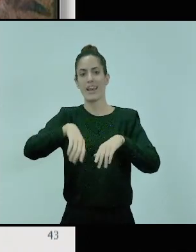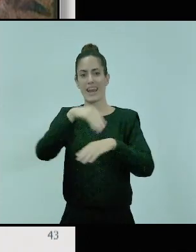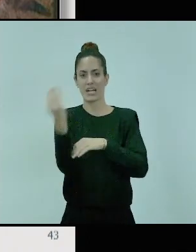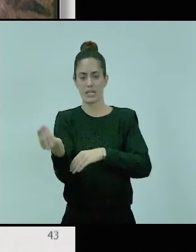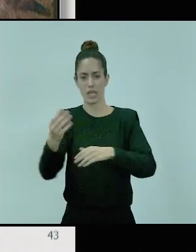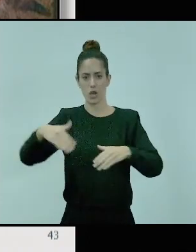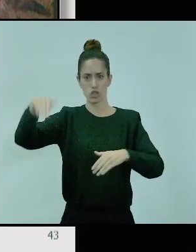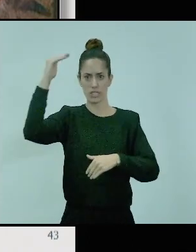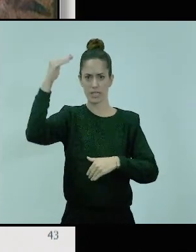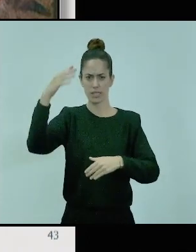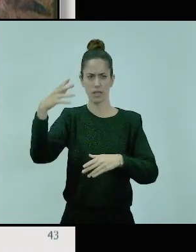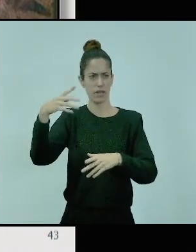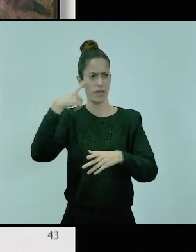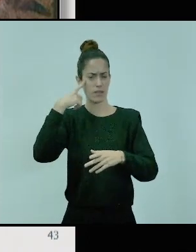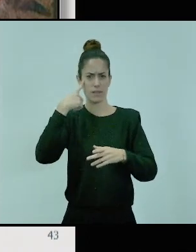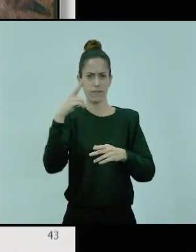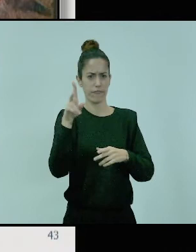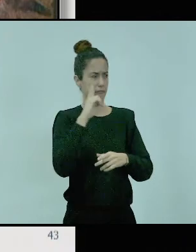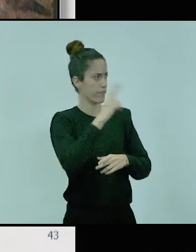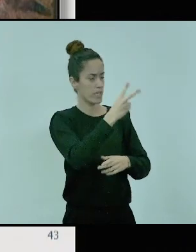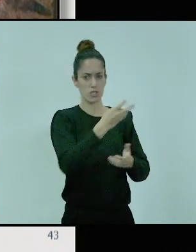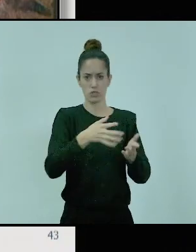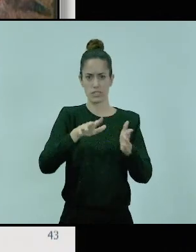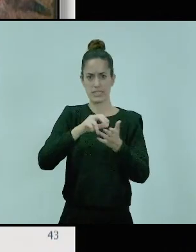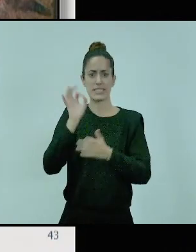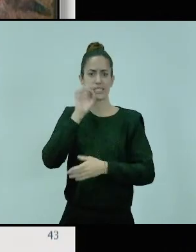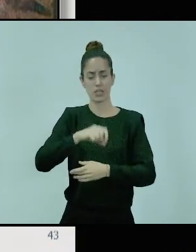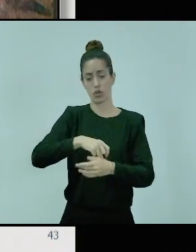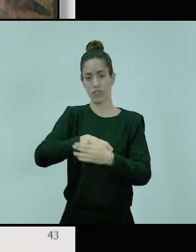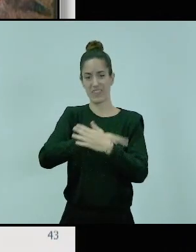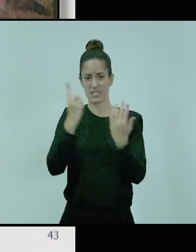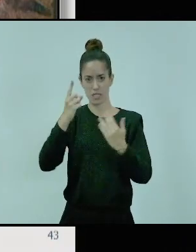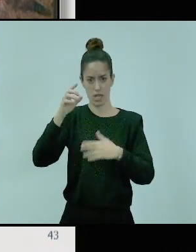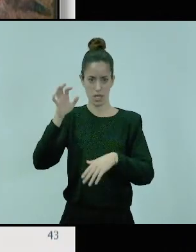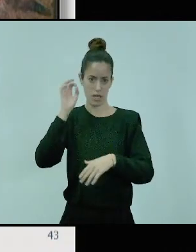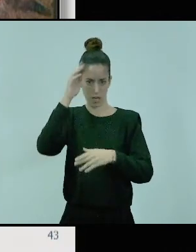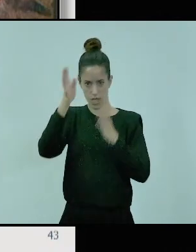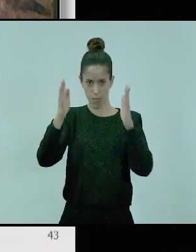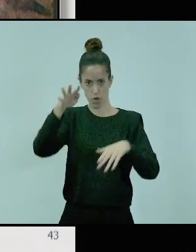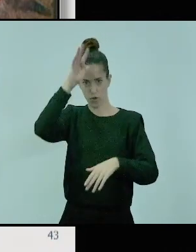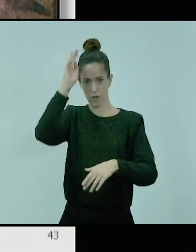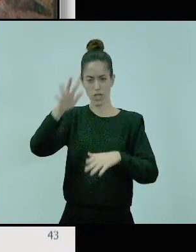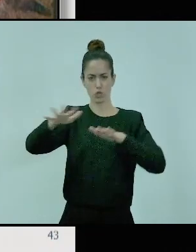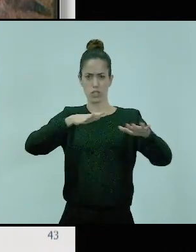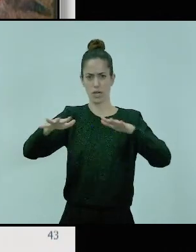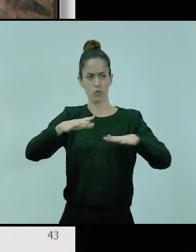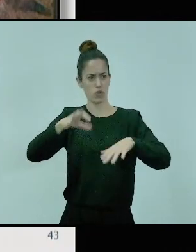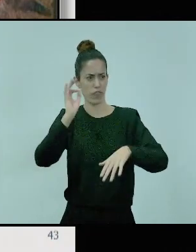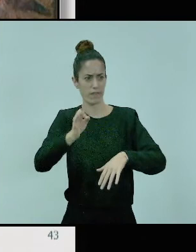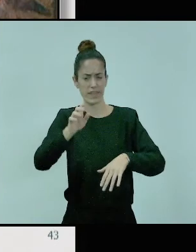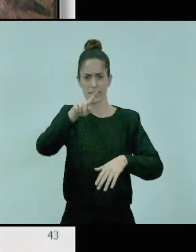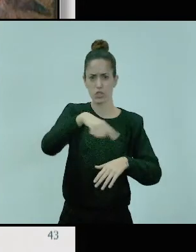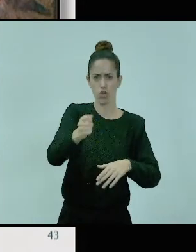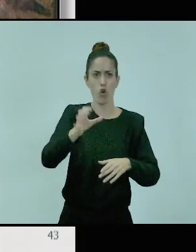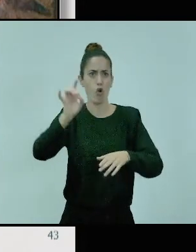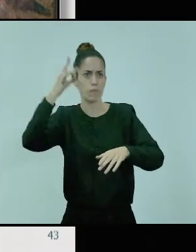cabe preguntarse si el autor, en este caso Giulio Romano, del siglo XVI, sufrió un terremoto de verdad o se